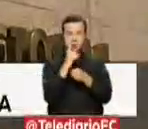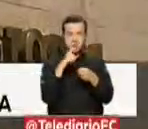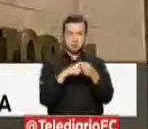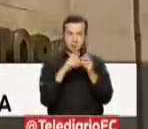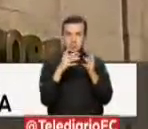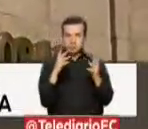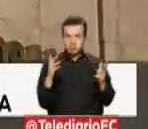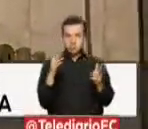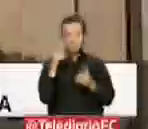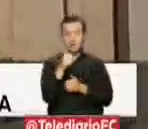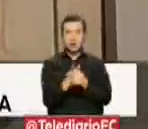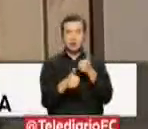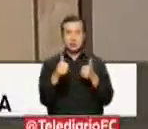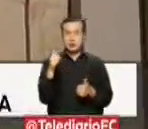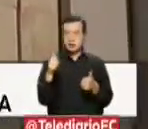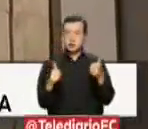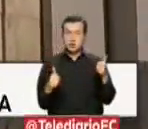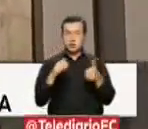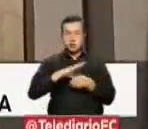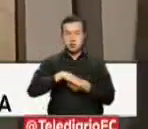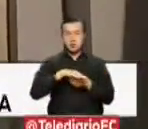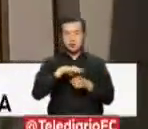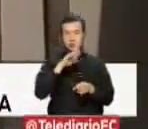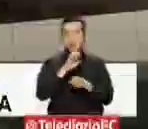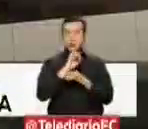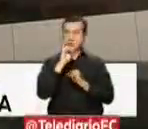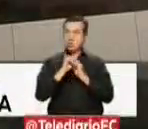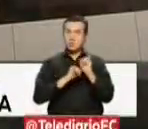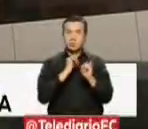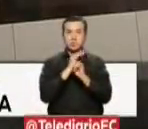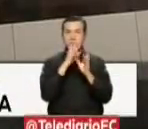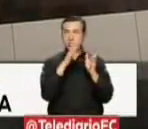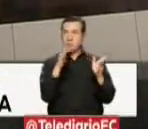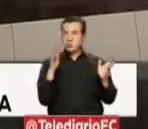se han presentado aún candidatos en los consulados del Ecuador en el exterior.